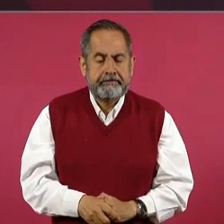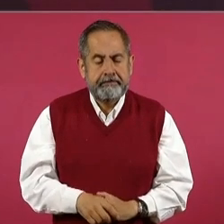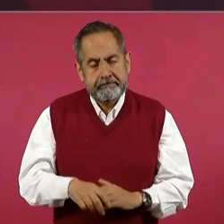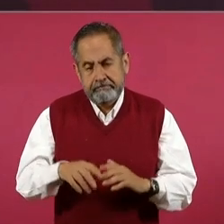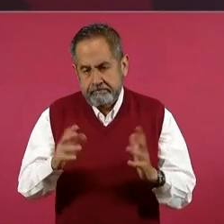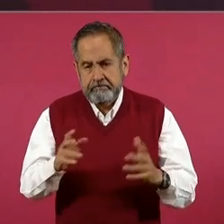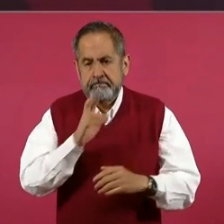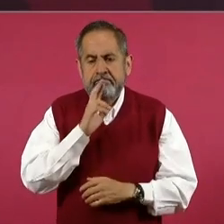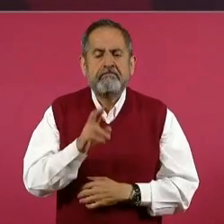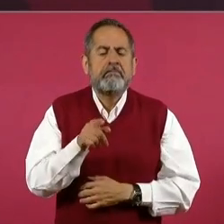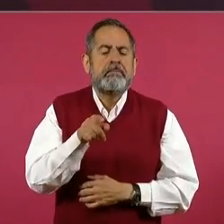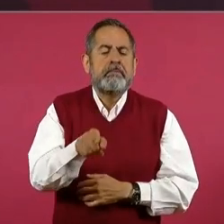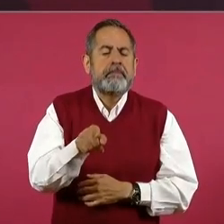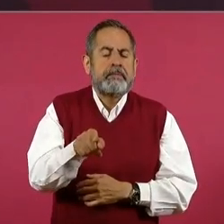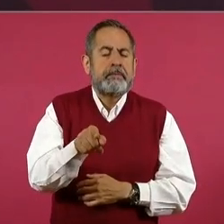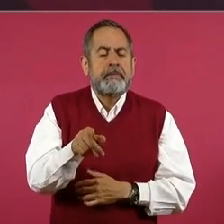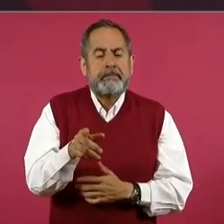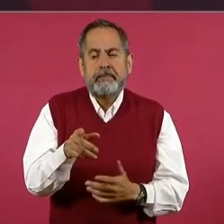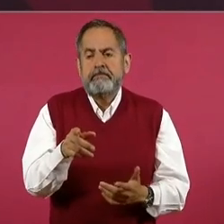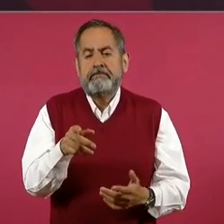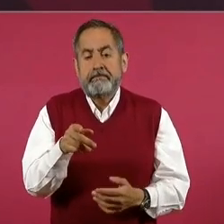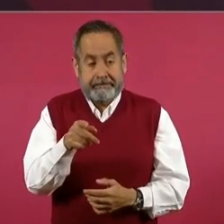cosas que tienen que ver